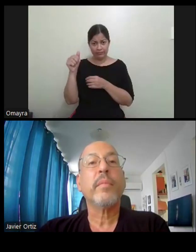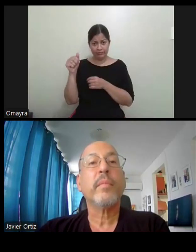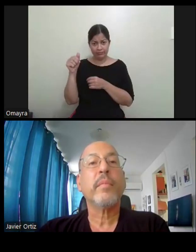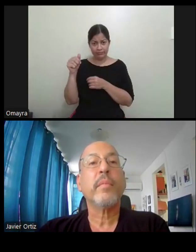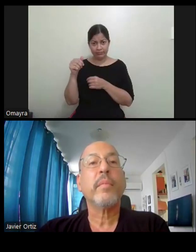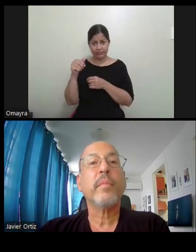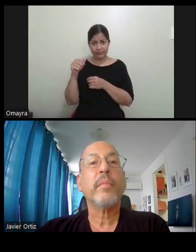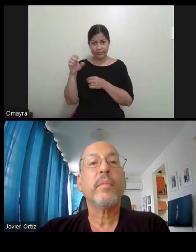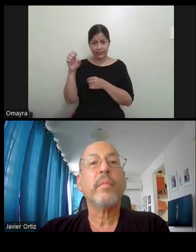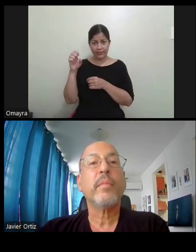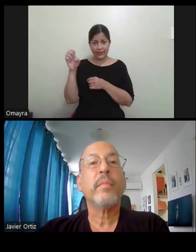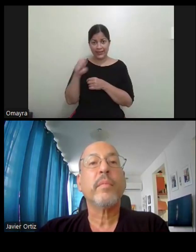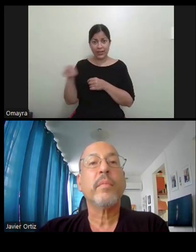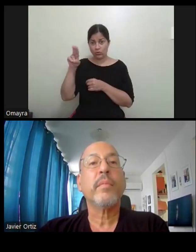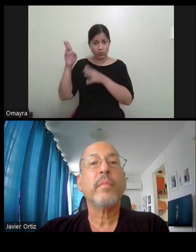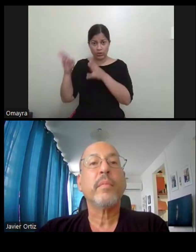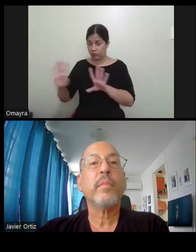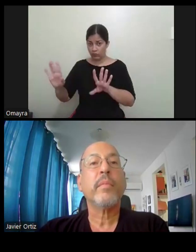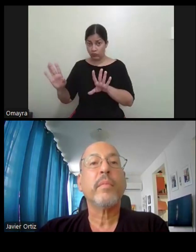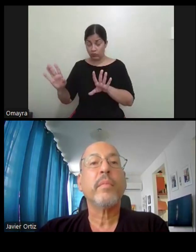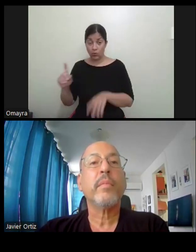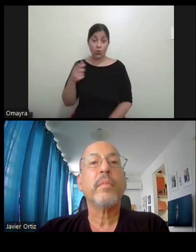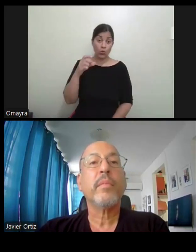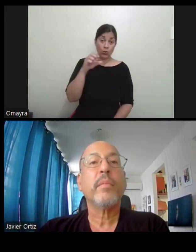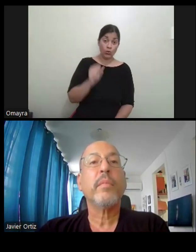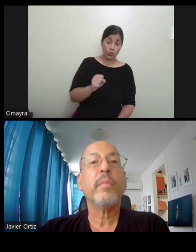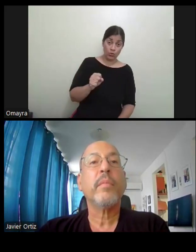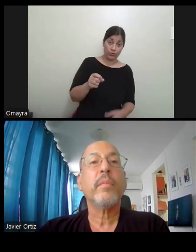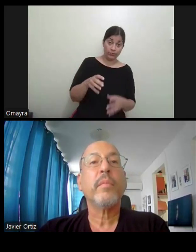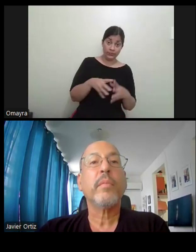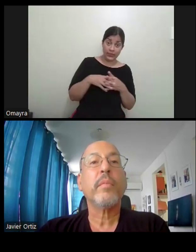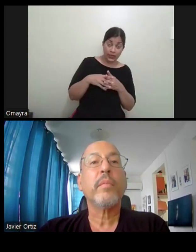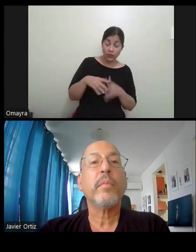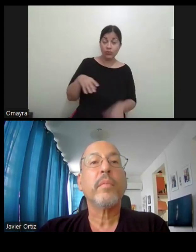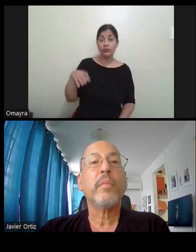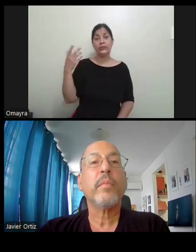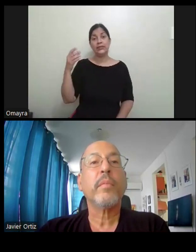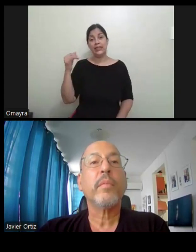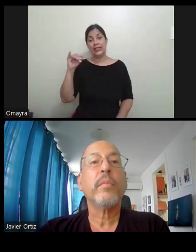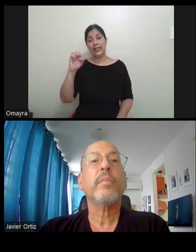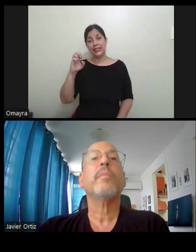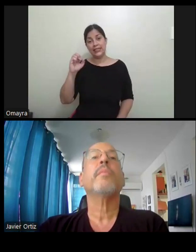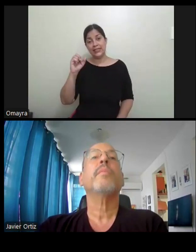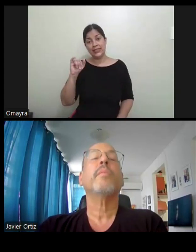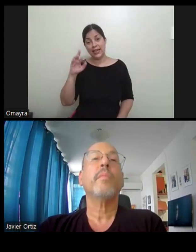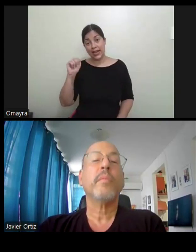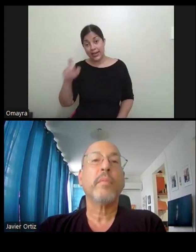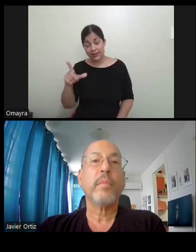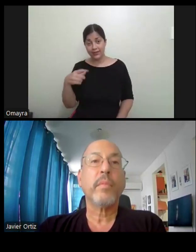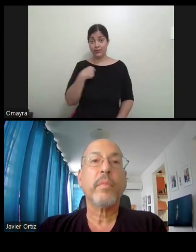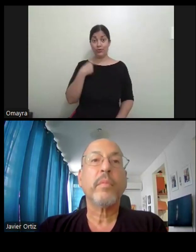había uno de Israel y yo, que dominábamos la teoría de comunicación al nivel que los